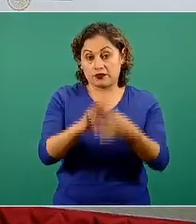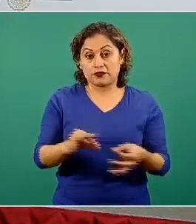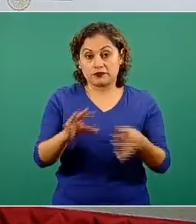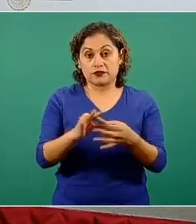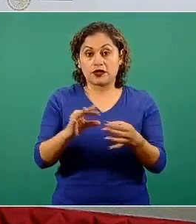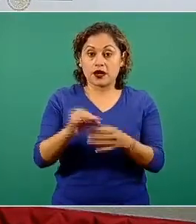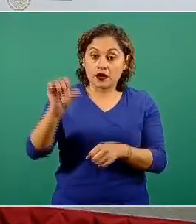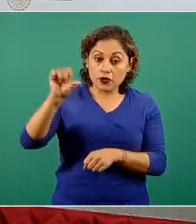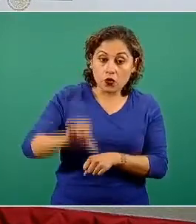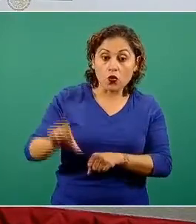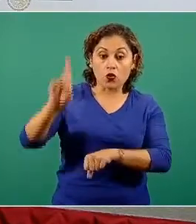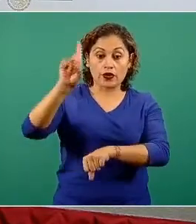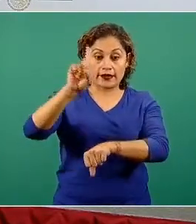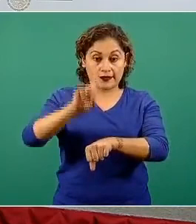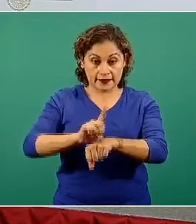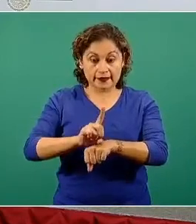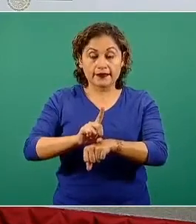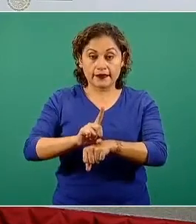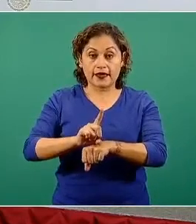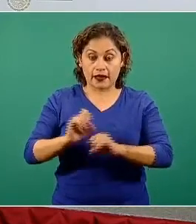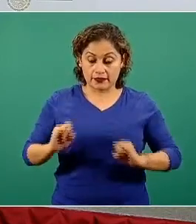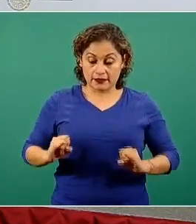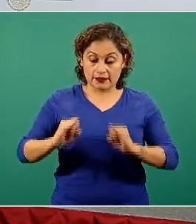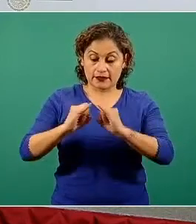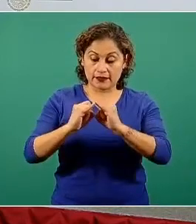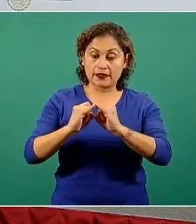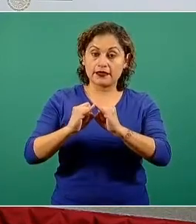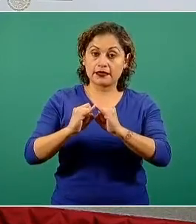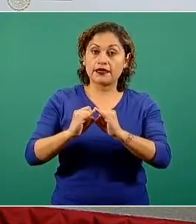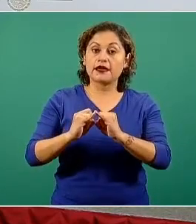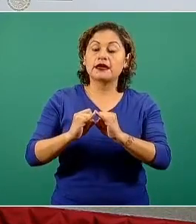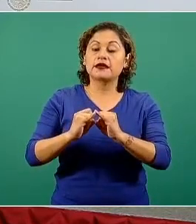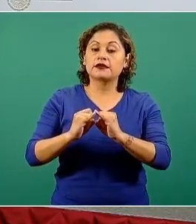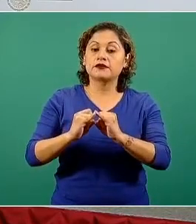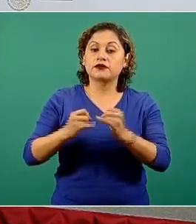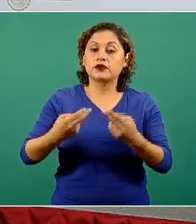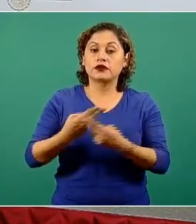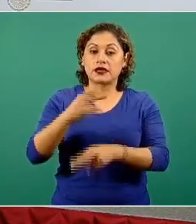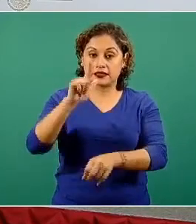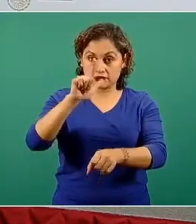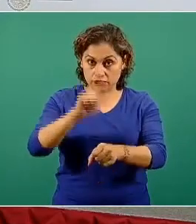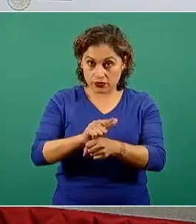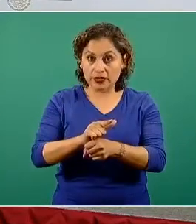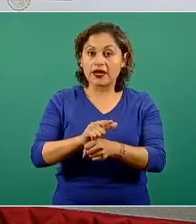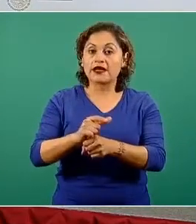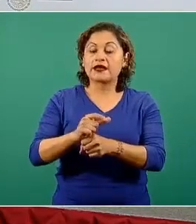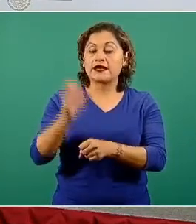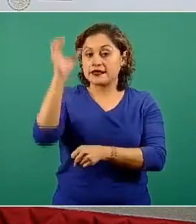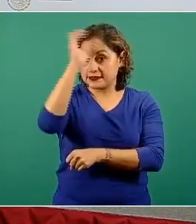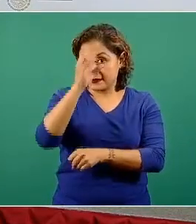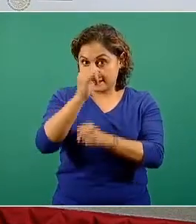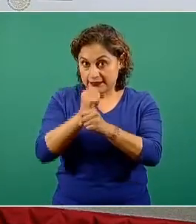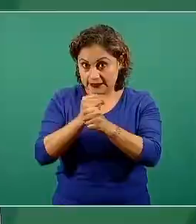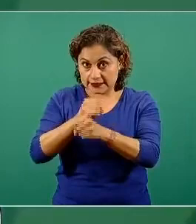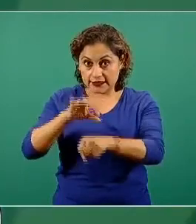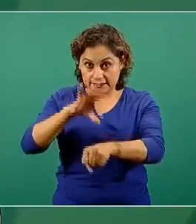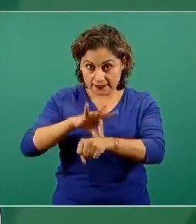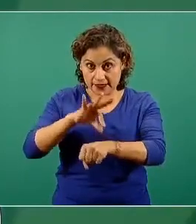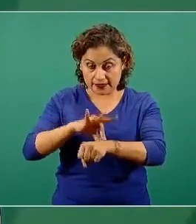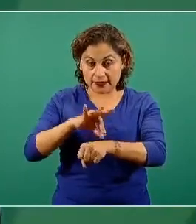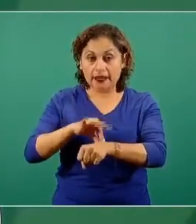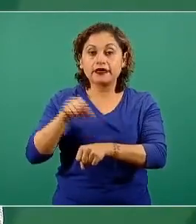de hoy, precisamente el Instituto Nacional de Ciencias Médicas y Nutrición emitió un